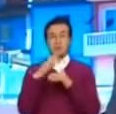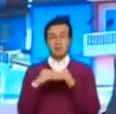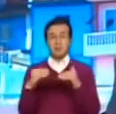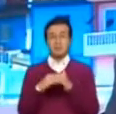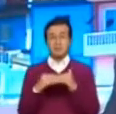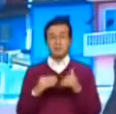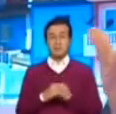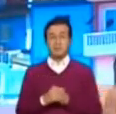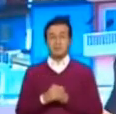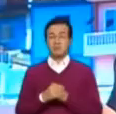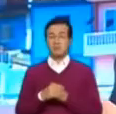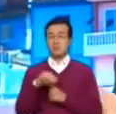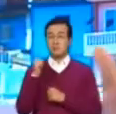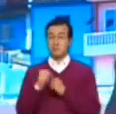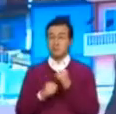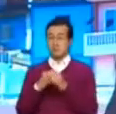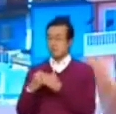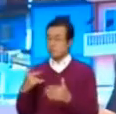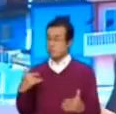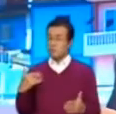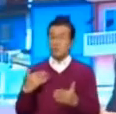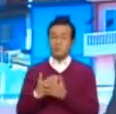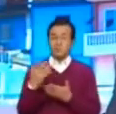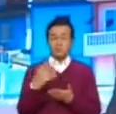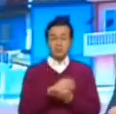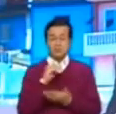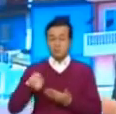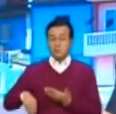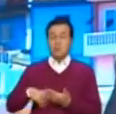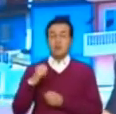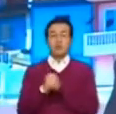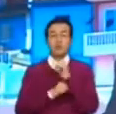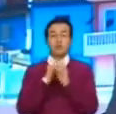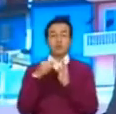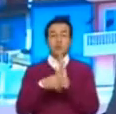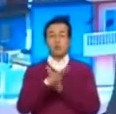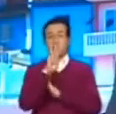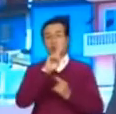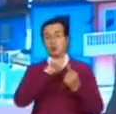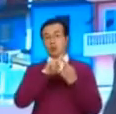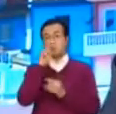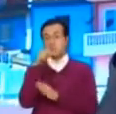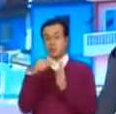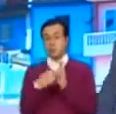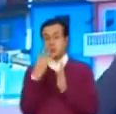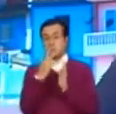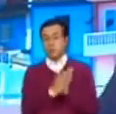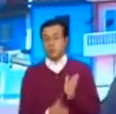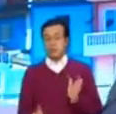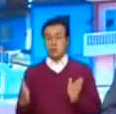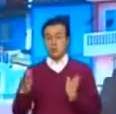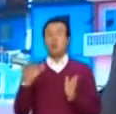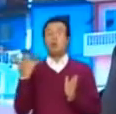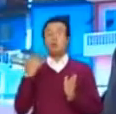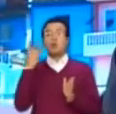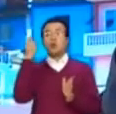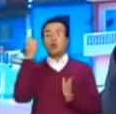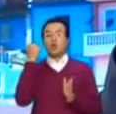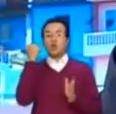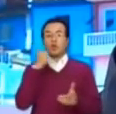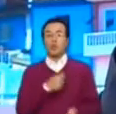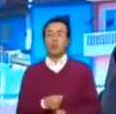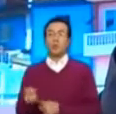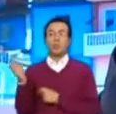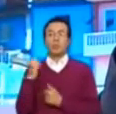25.000 millones de dólares en los últimos 10 años, concretamente entre el año 2004 y el año 2014, que habrían sido enviados